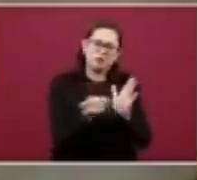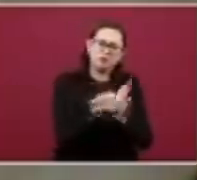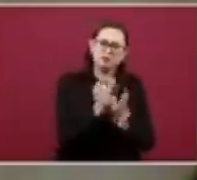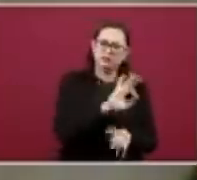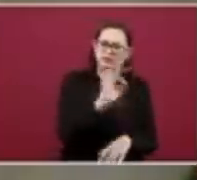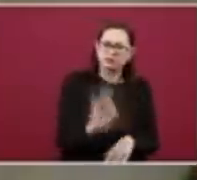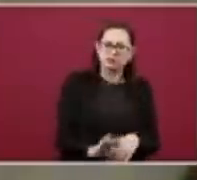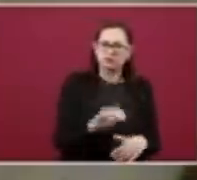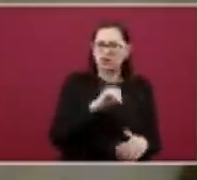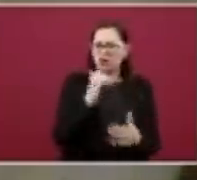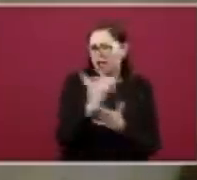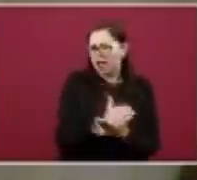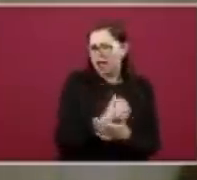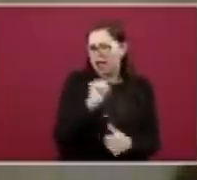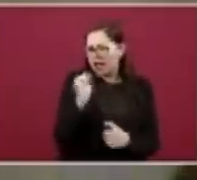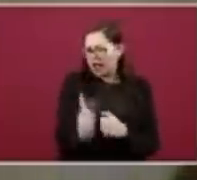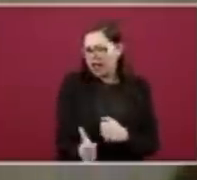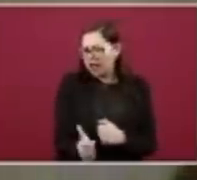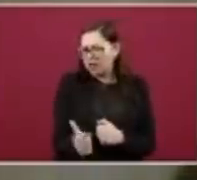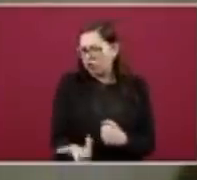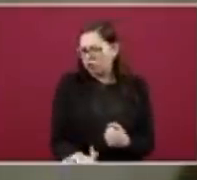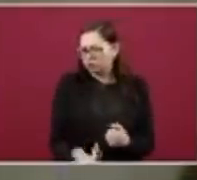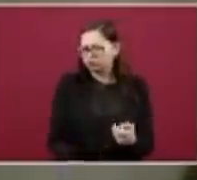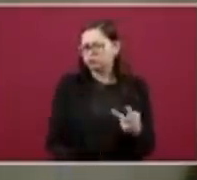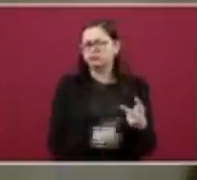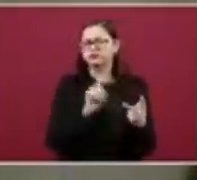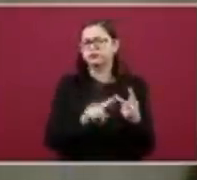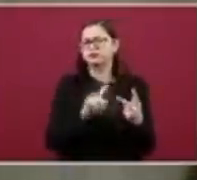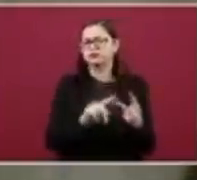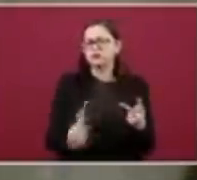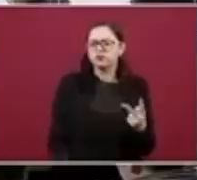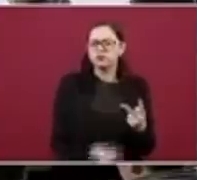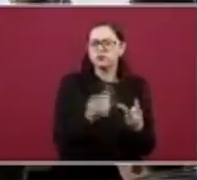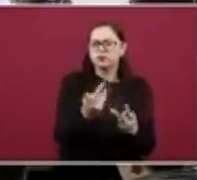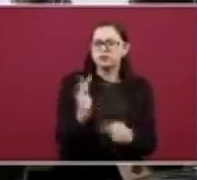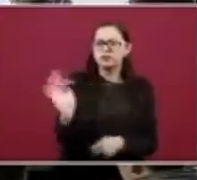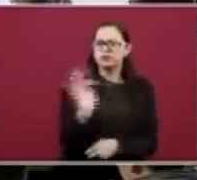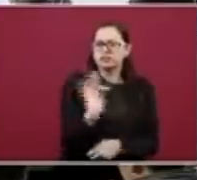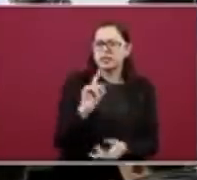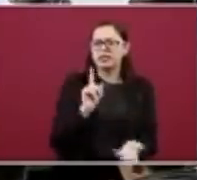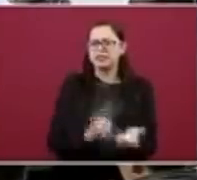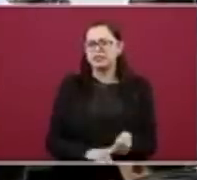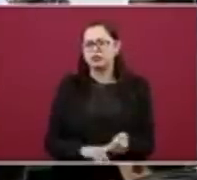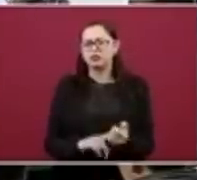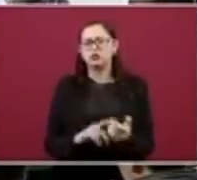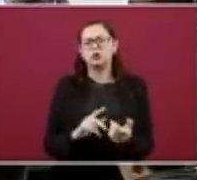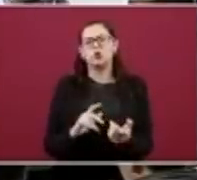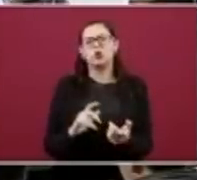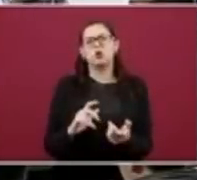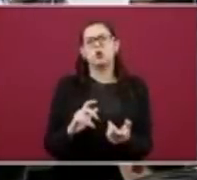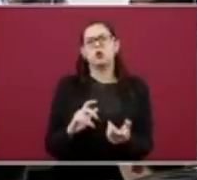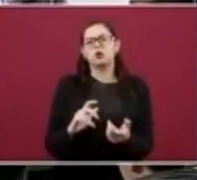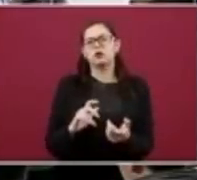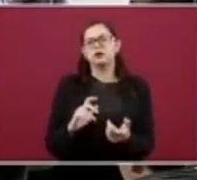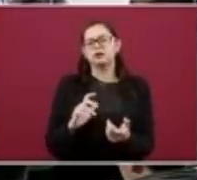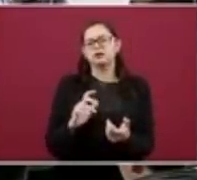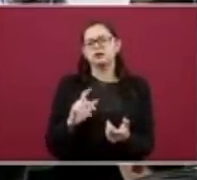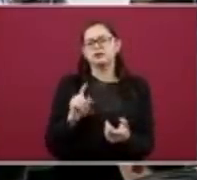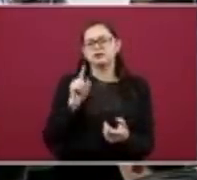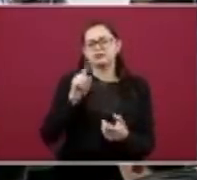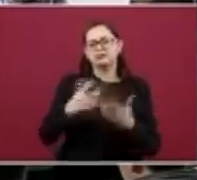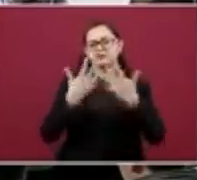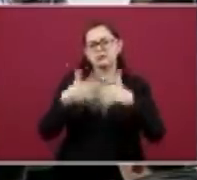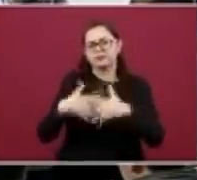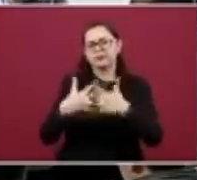segunda pregunta, si tiene conocimiento respecto a algún presunto acto de sabotaje que haya ocurrido en la refinería